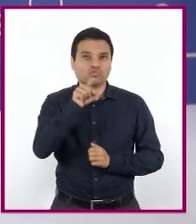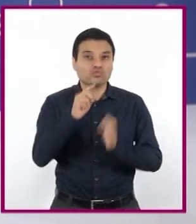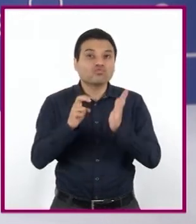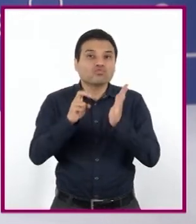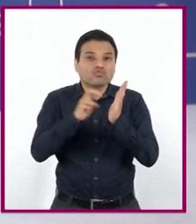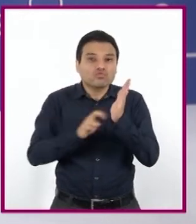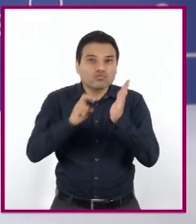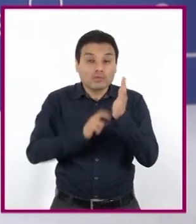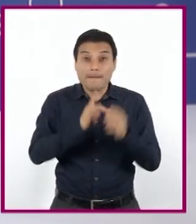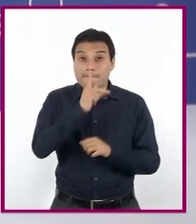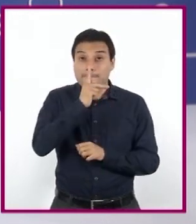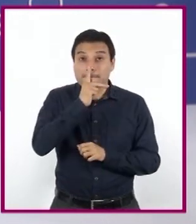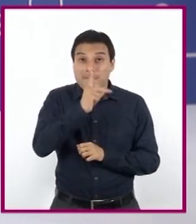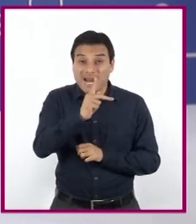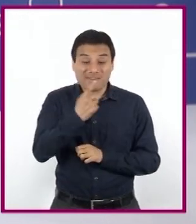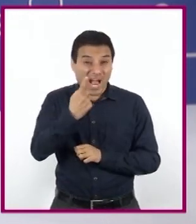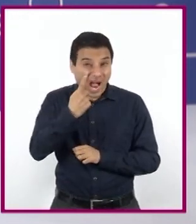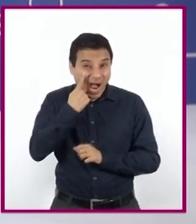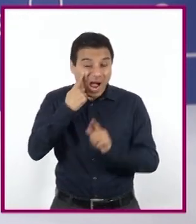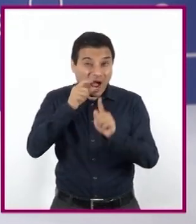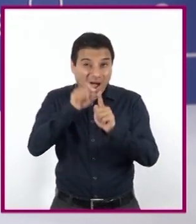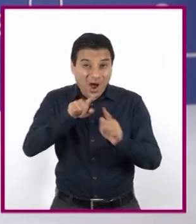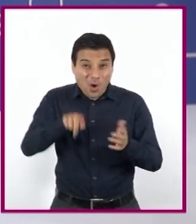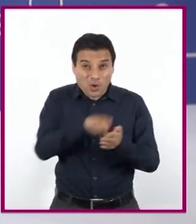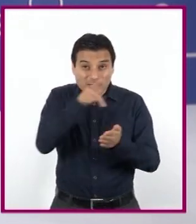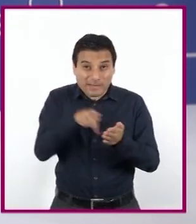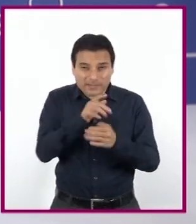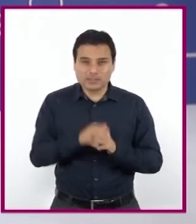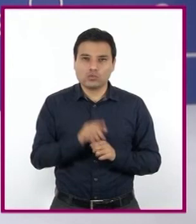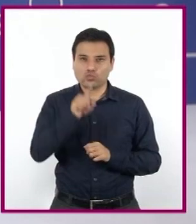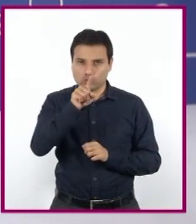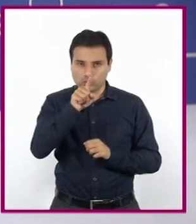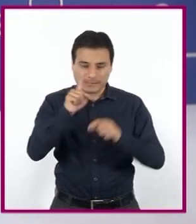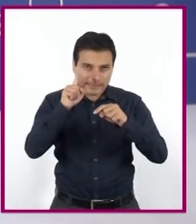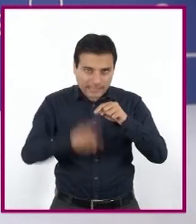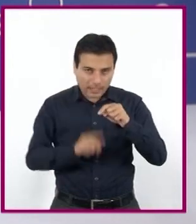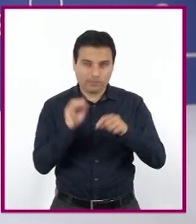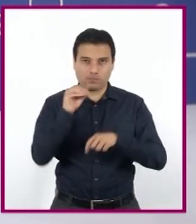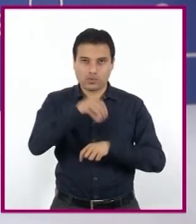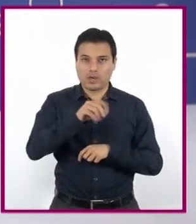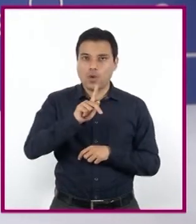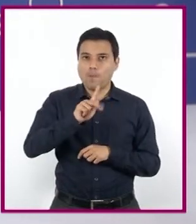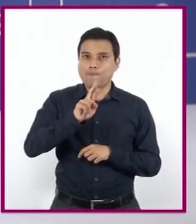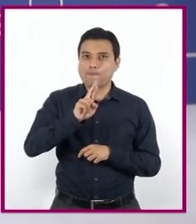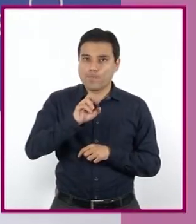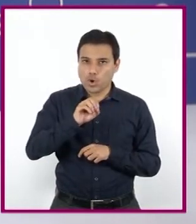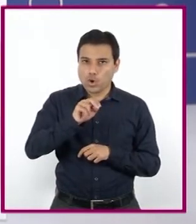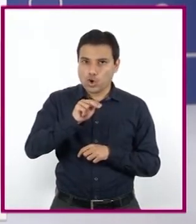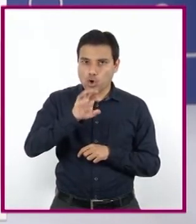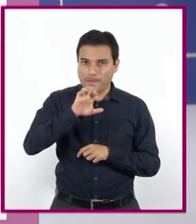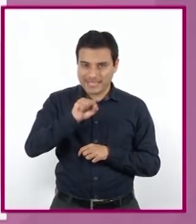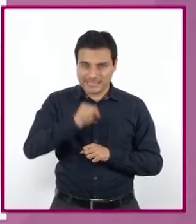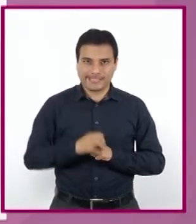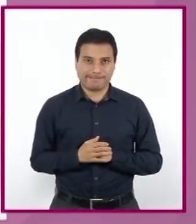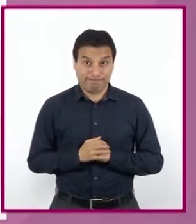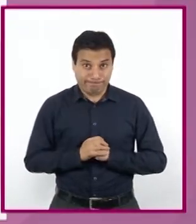repeticiones excesivas y deberán sustituirlas por el uso de los distintos pronombres vistos en la